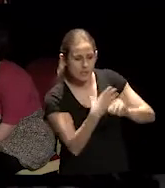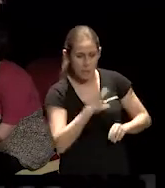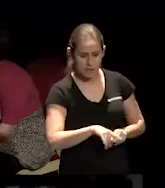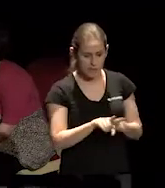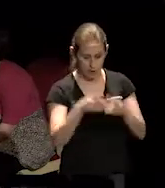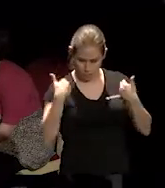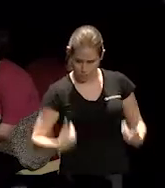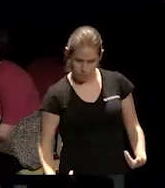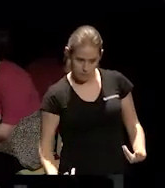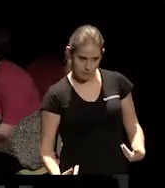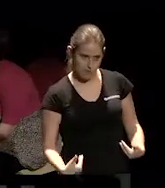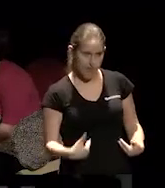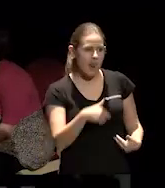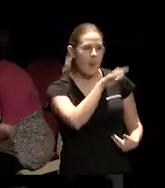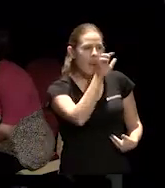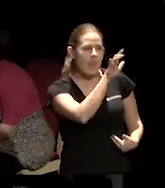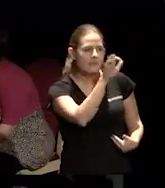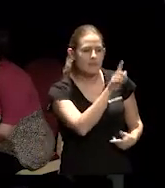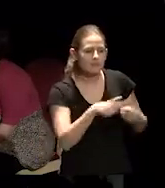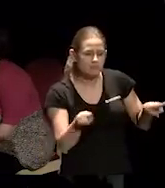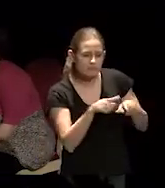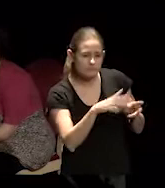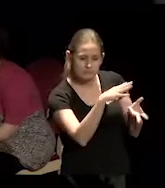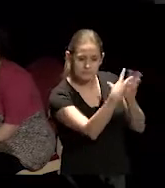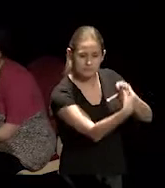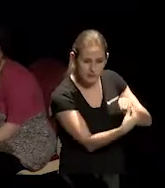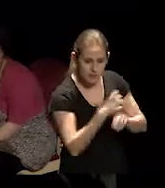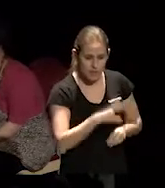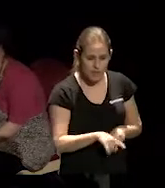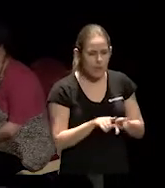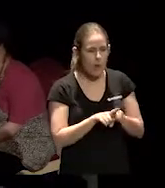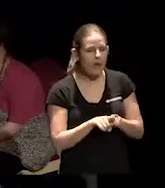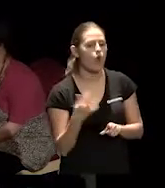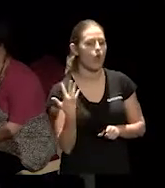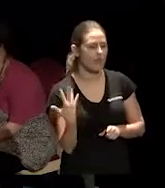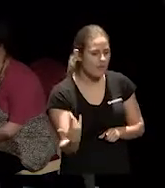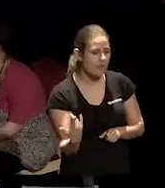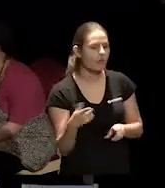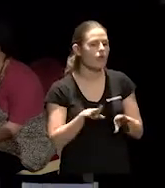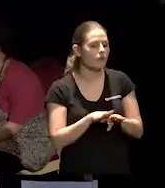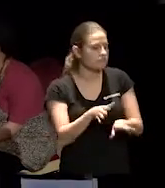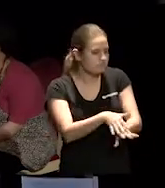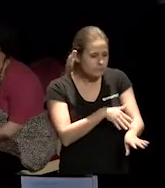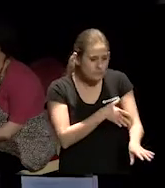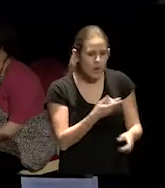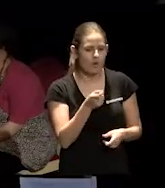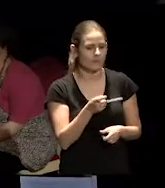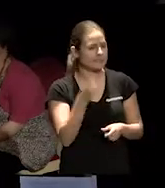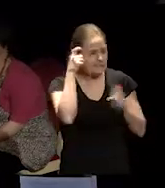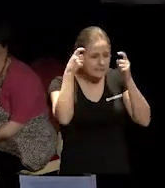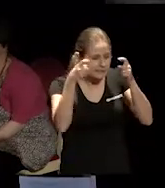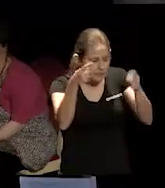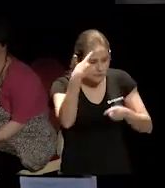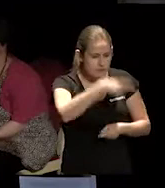nosotros empezamos con la música haciendo coreografías con los dedos, con intentando saber cómo funcionaba